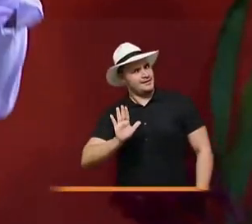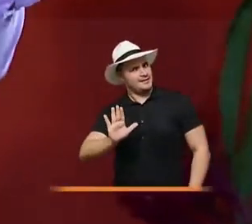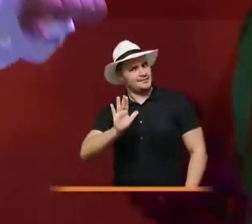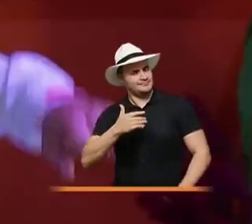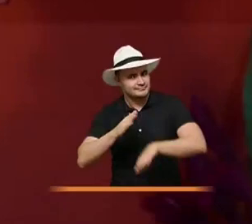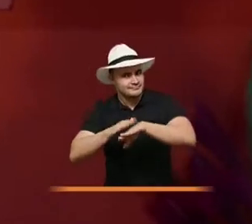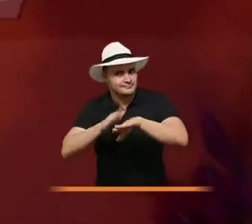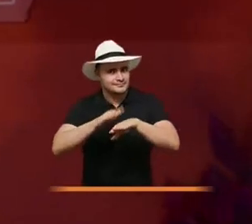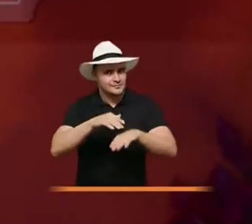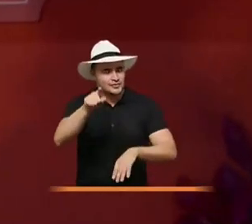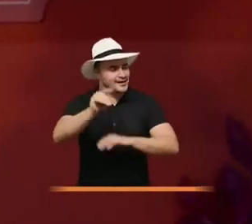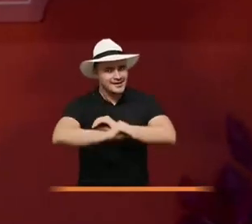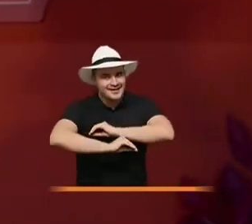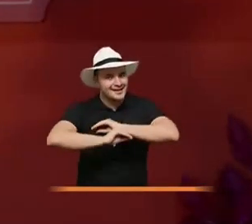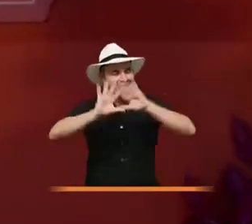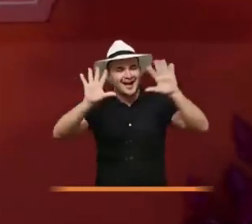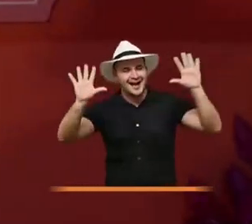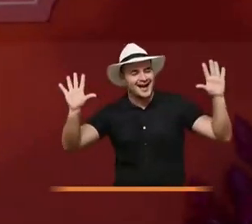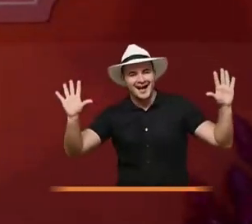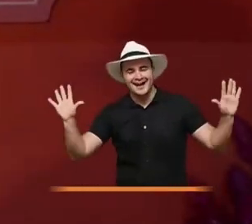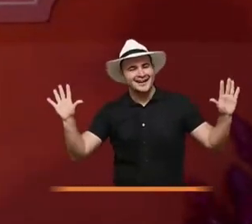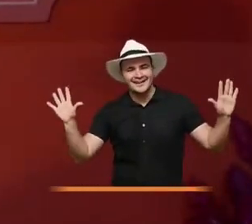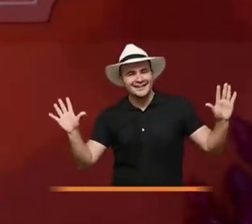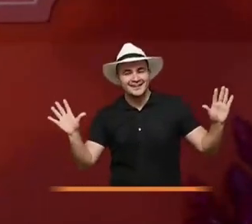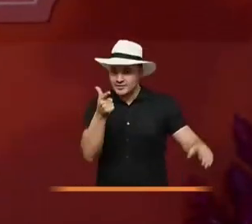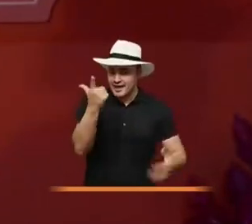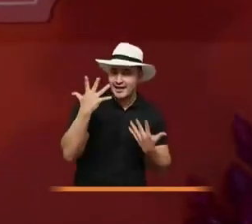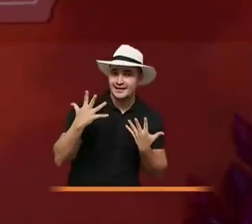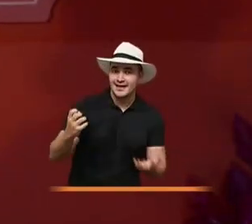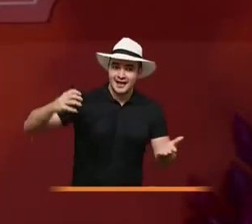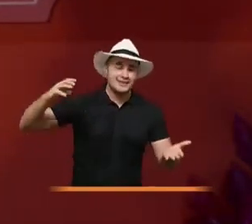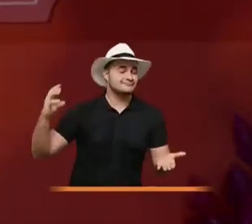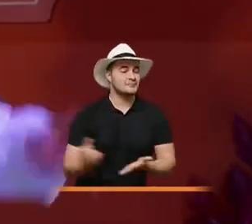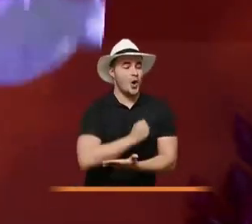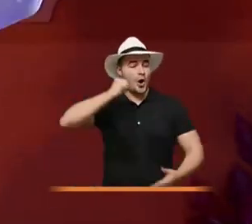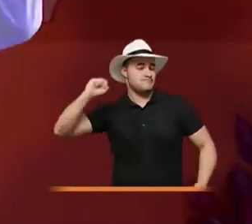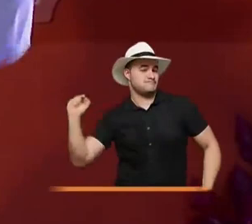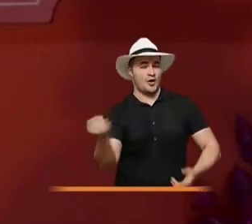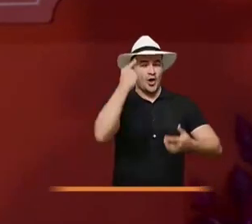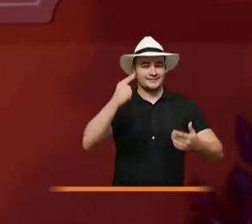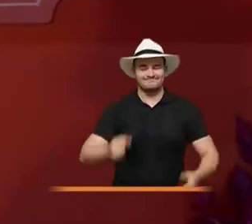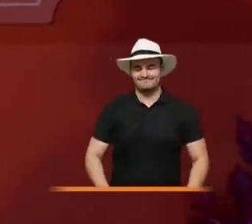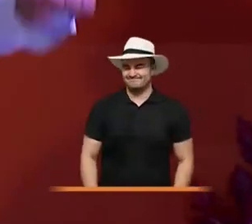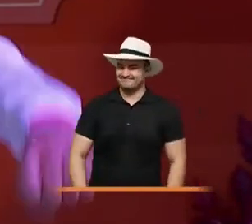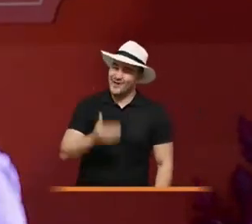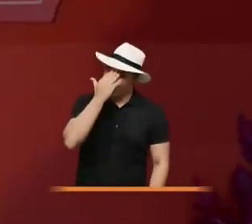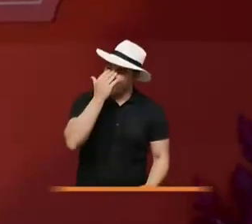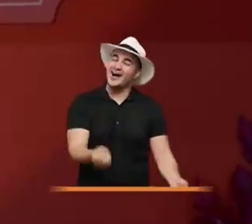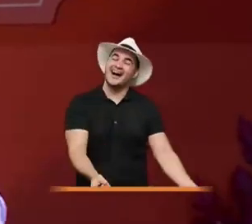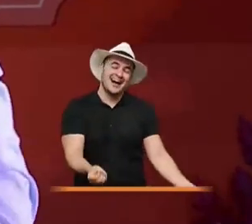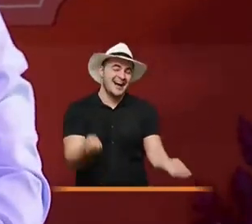yo le tengo que hablar si quieres ser hoy él y de eso te vas a